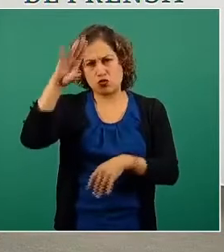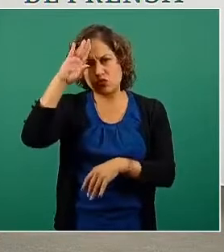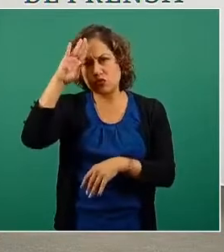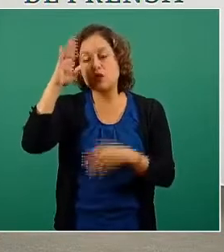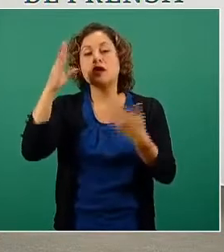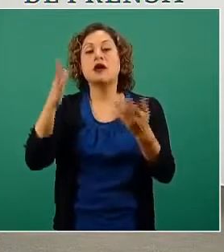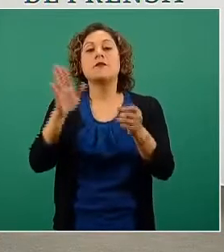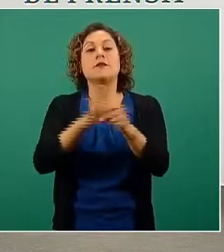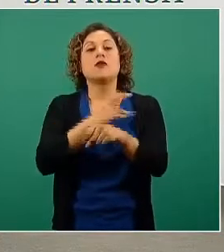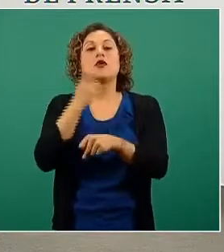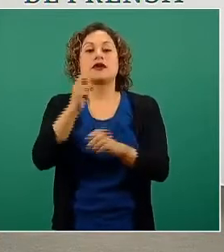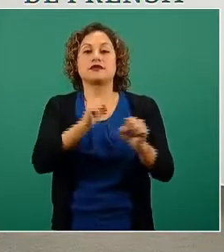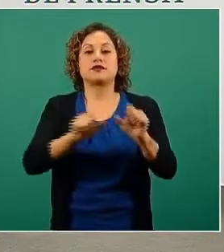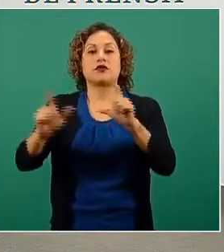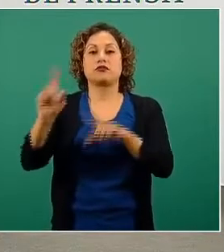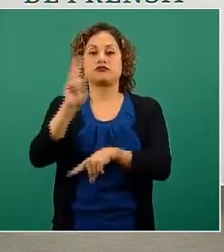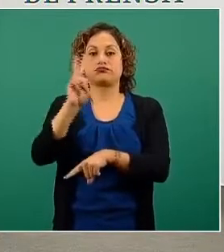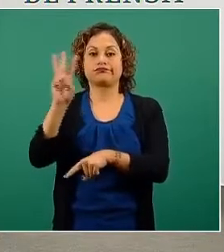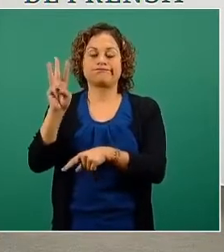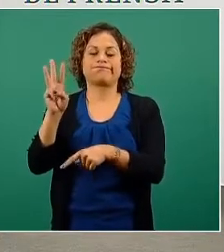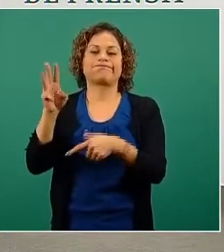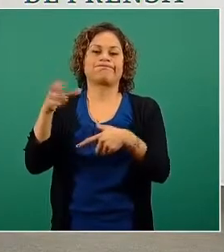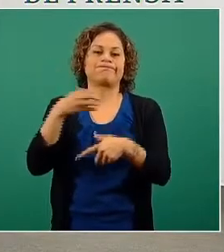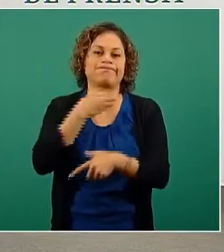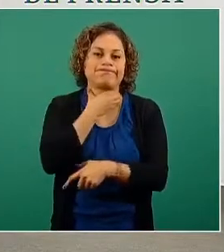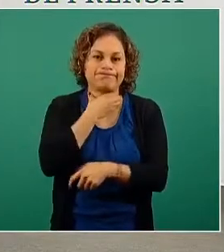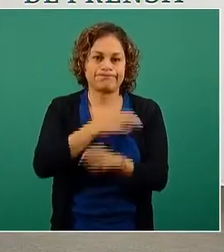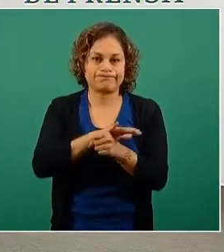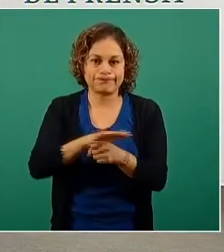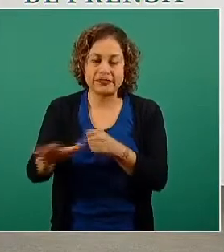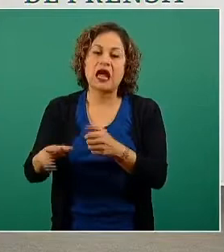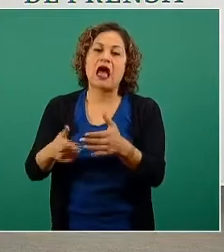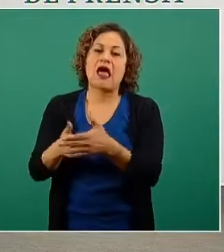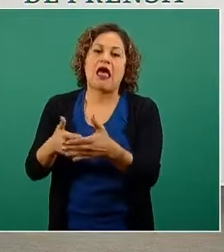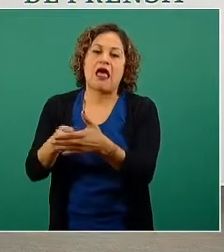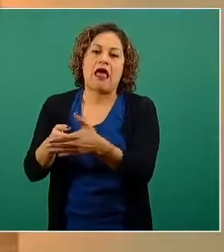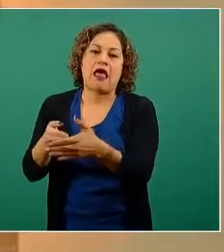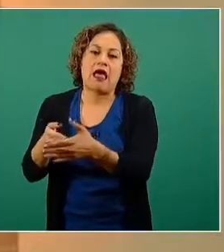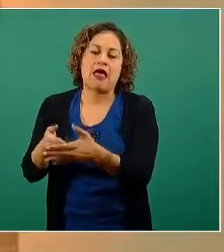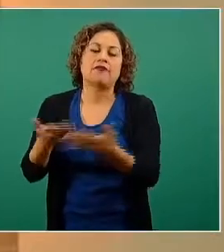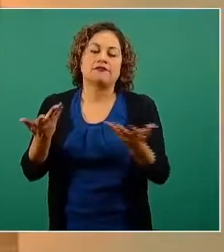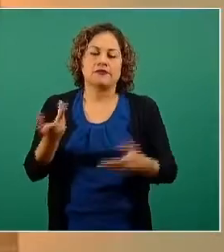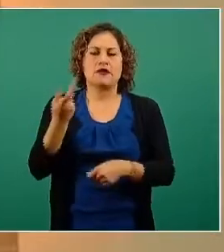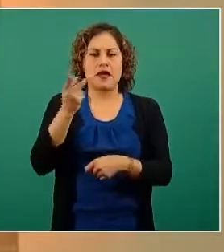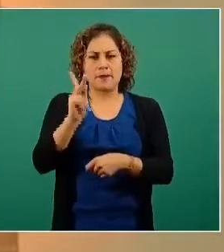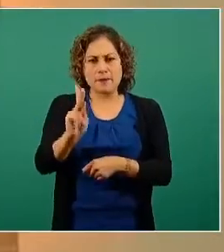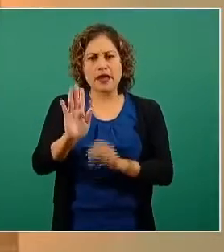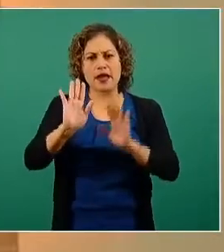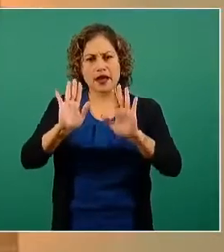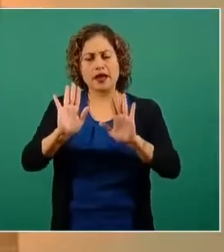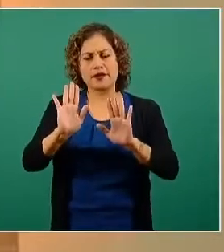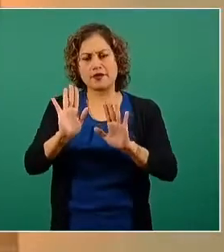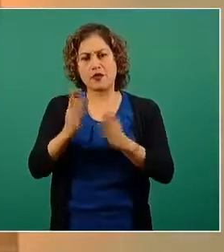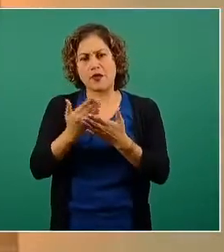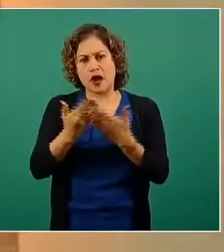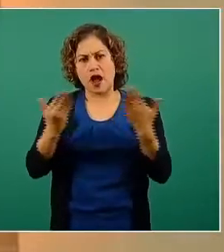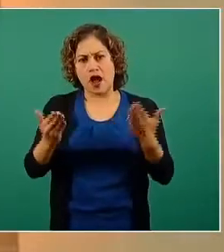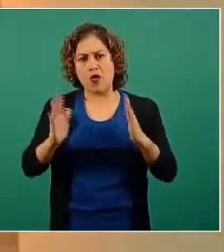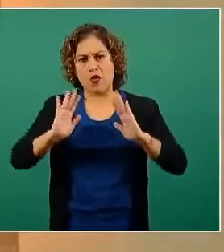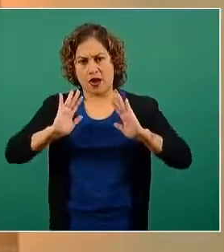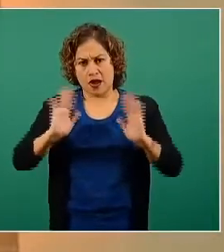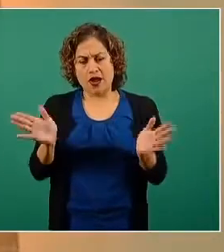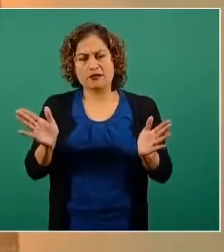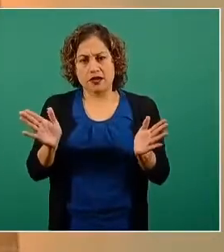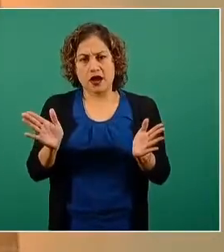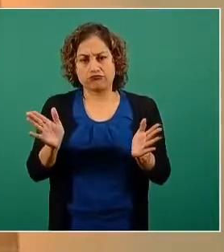principio a que se saturara y que no pudieran darse los registros como esperábamos, pero bueno, en parte podríamos decir que es beneficioso